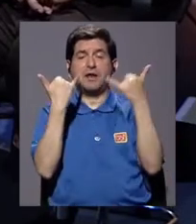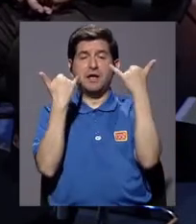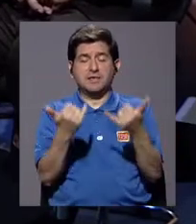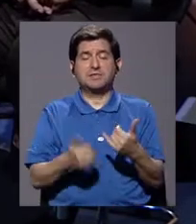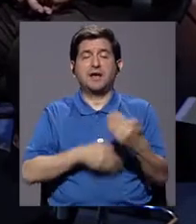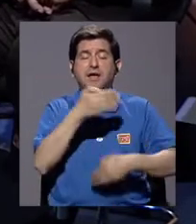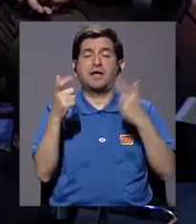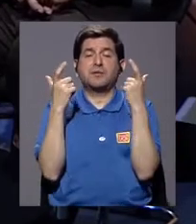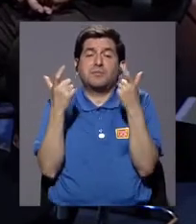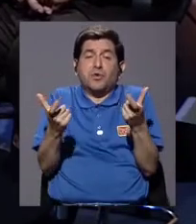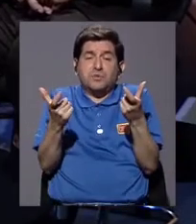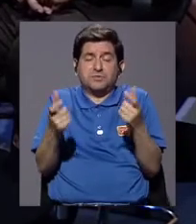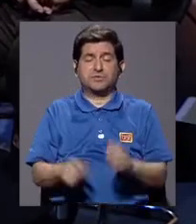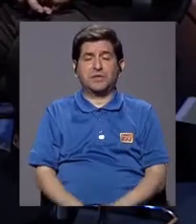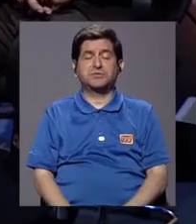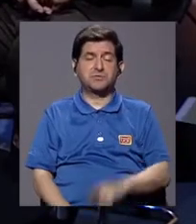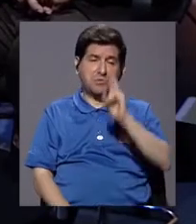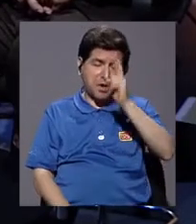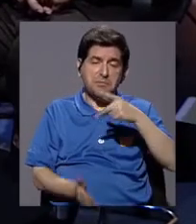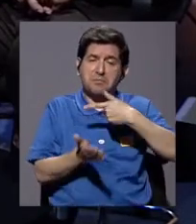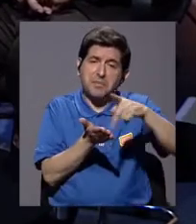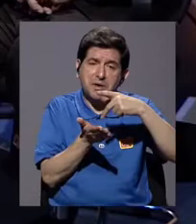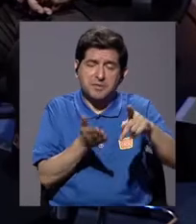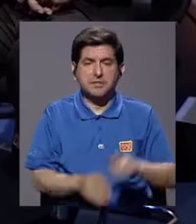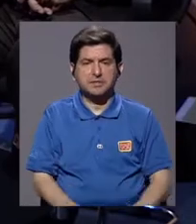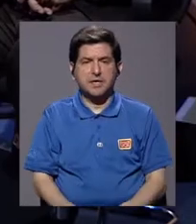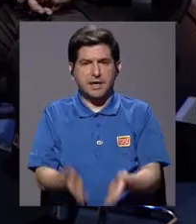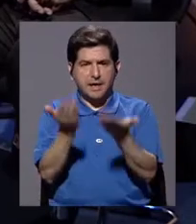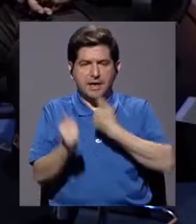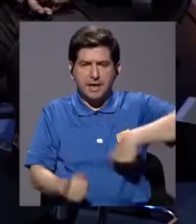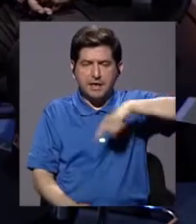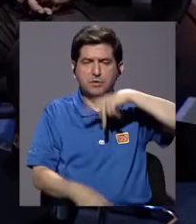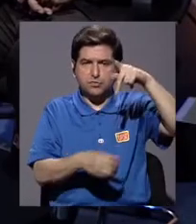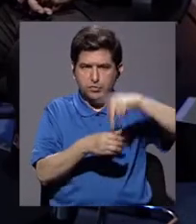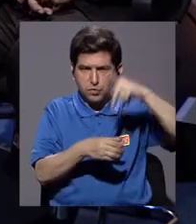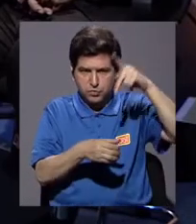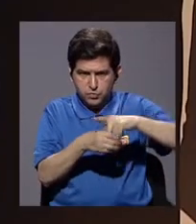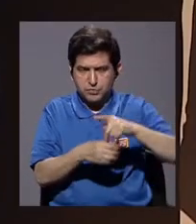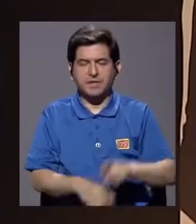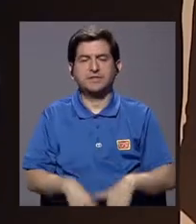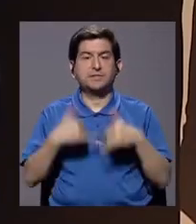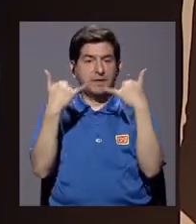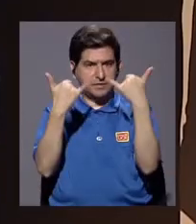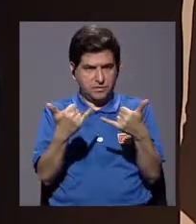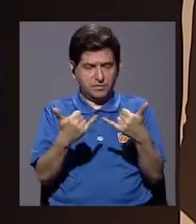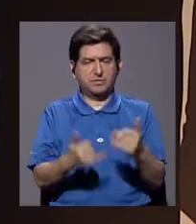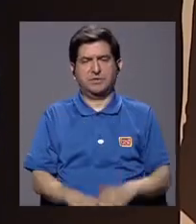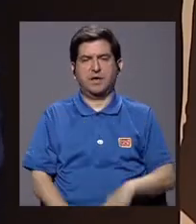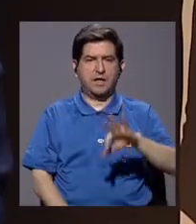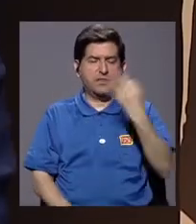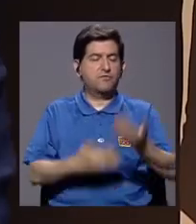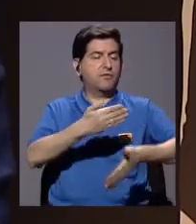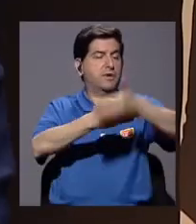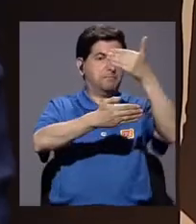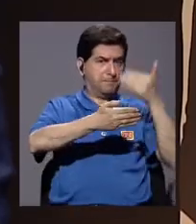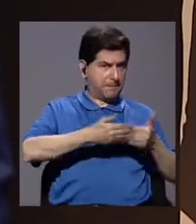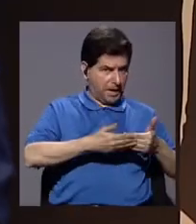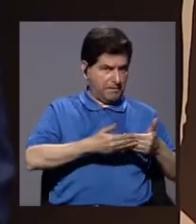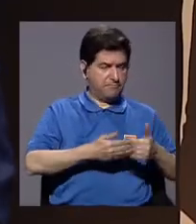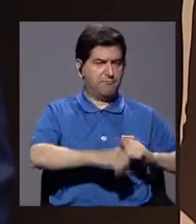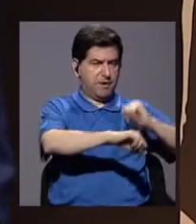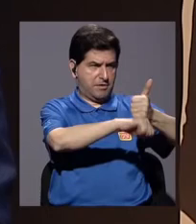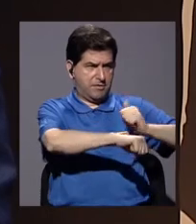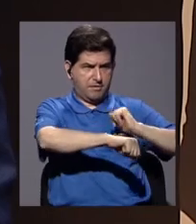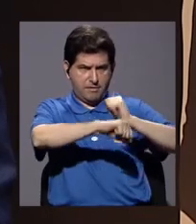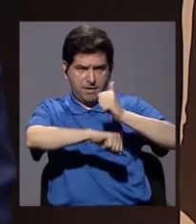ya para capitalizar y ya para reconocer en tarifas. Lo que queremos es participar, y estamos participando de forma previa,